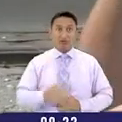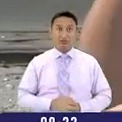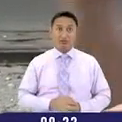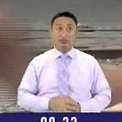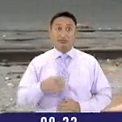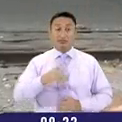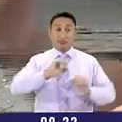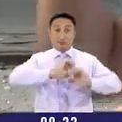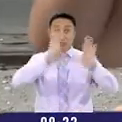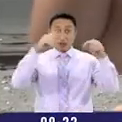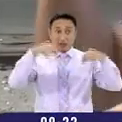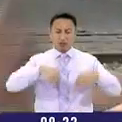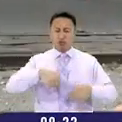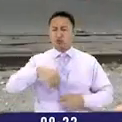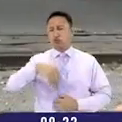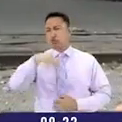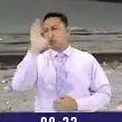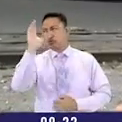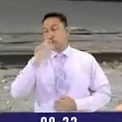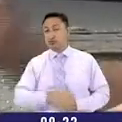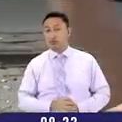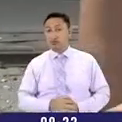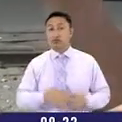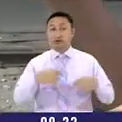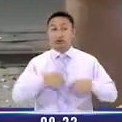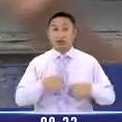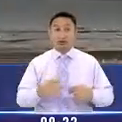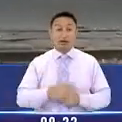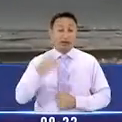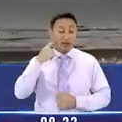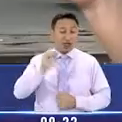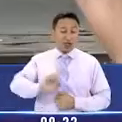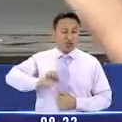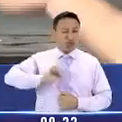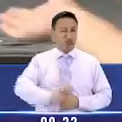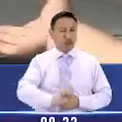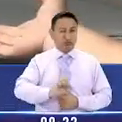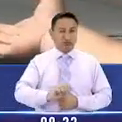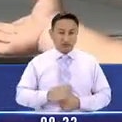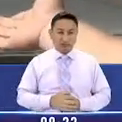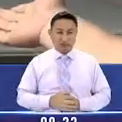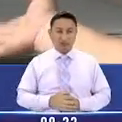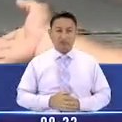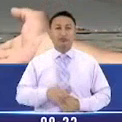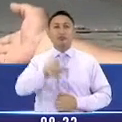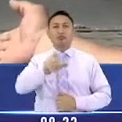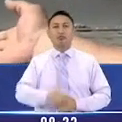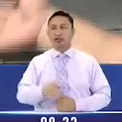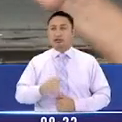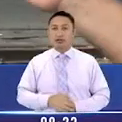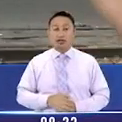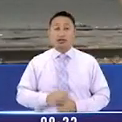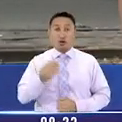conflictivo. Nosotros que vivimos aquí nos levantamos con los pitos, la bulla. No hay aquí quien dé paso a los muchachos. Tenemos